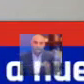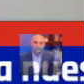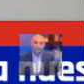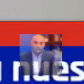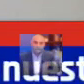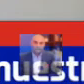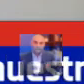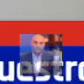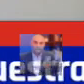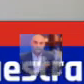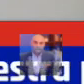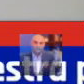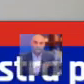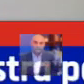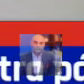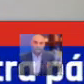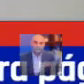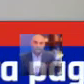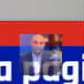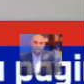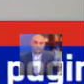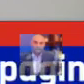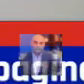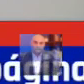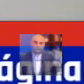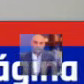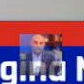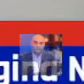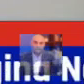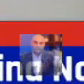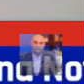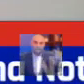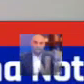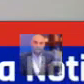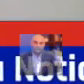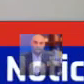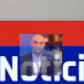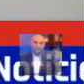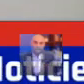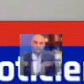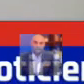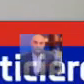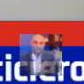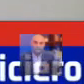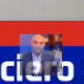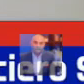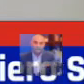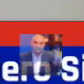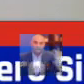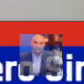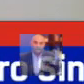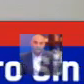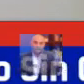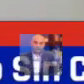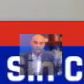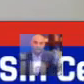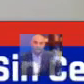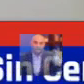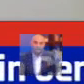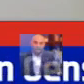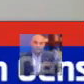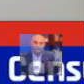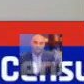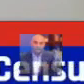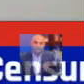vemos desde hace tanto. Entonces, imagínate nada más cuántos sexenios han transcurrido. Ya han transcurrido